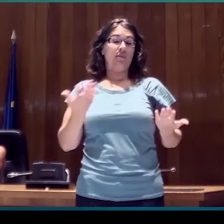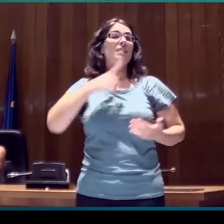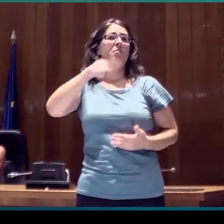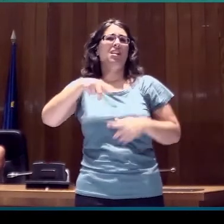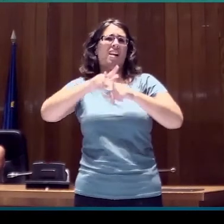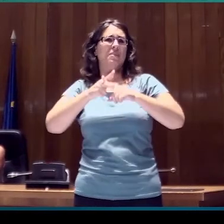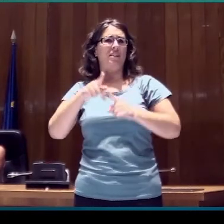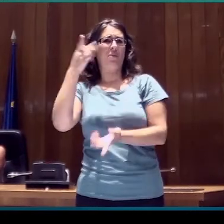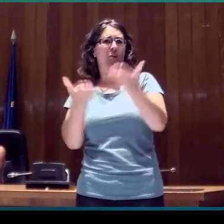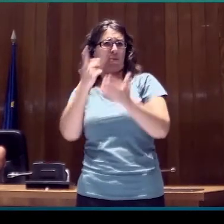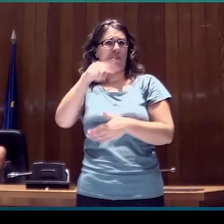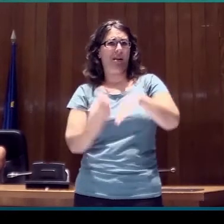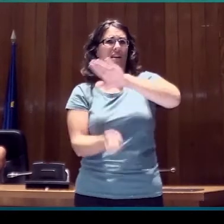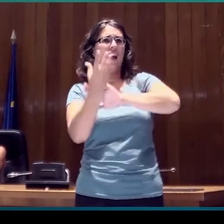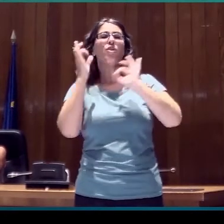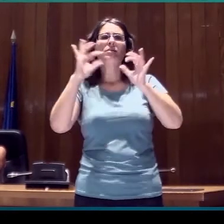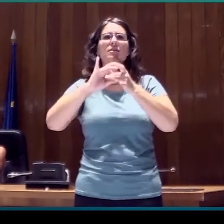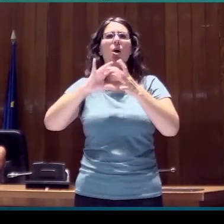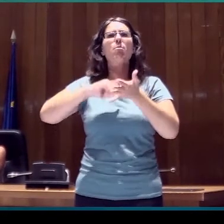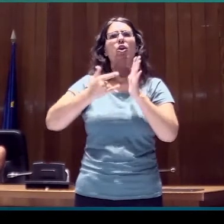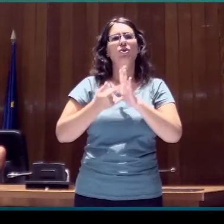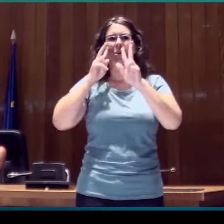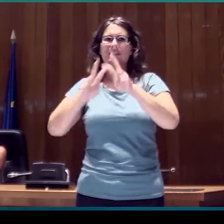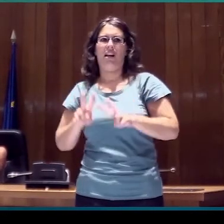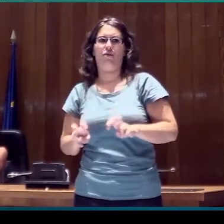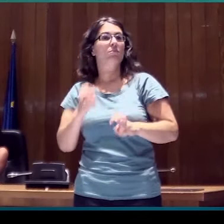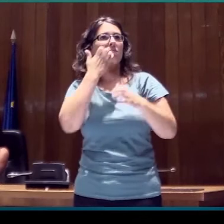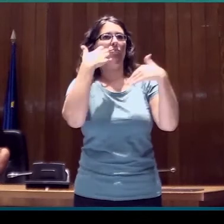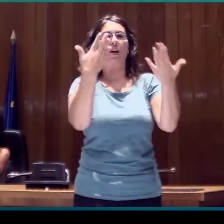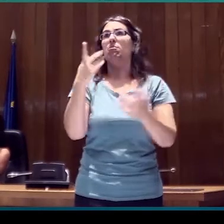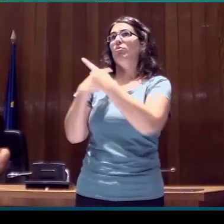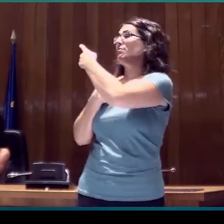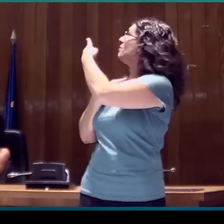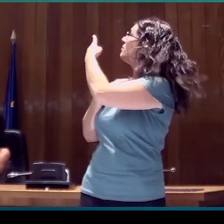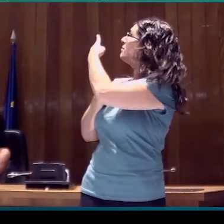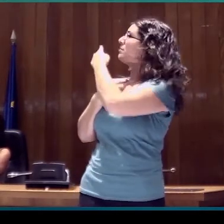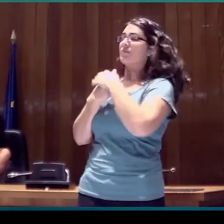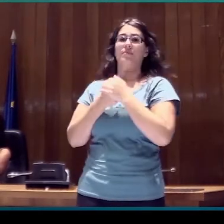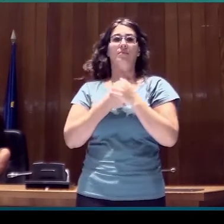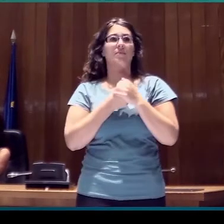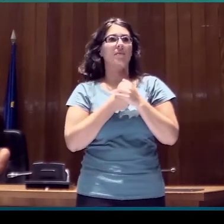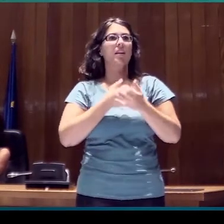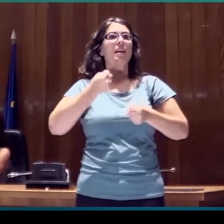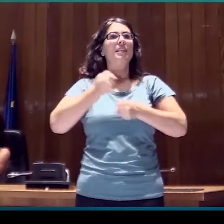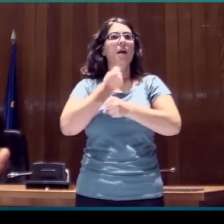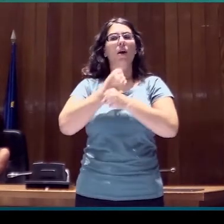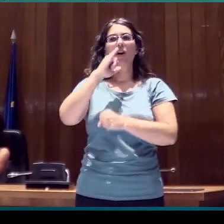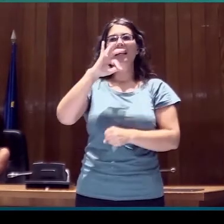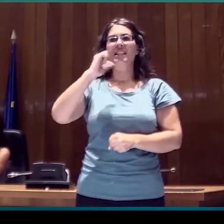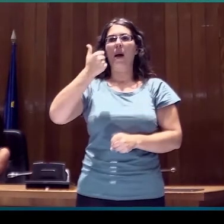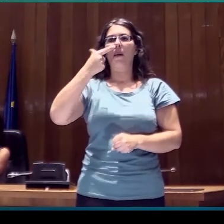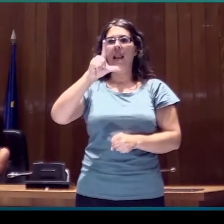evaluación en el marco de proyectos de investigación. Pongo el ejemplo, ahí tenemos el ejemplo, por ejemplo, del trabajo de Isabel Rodríguez